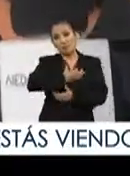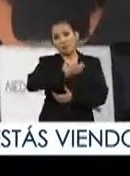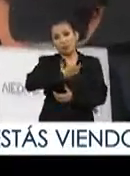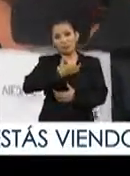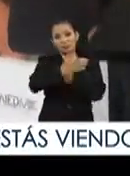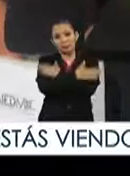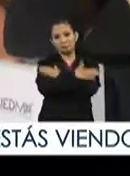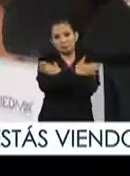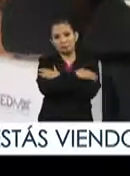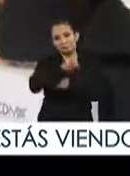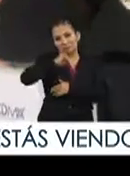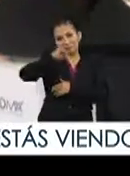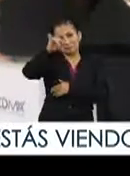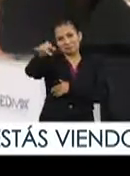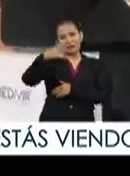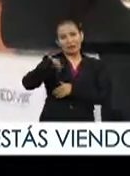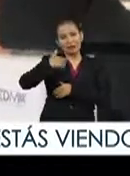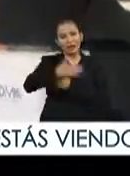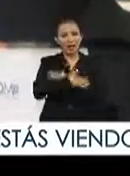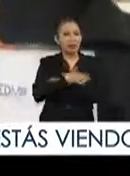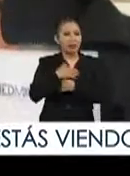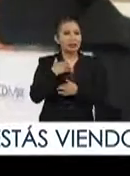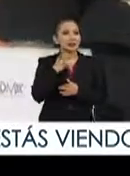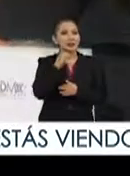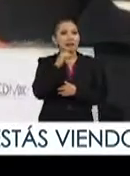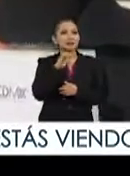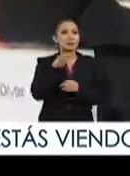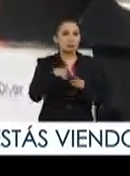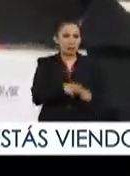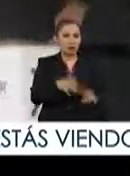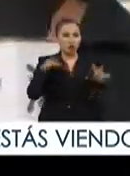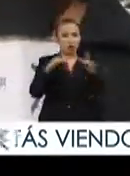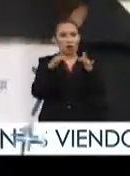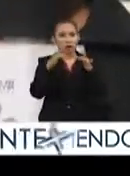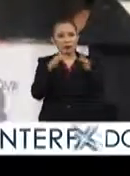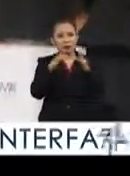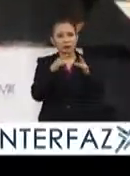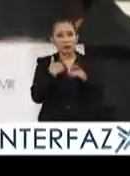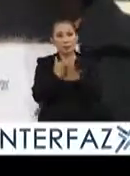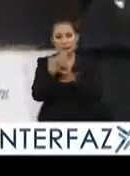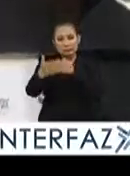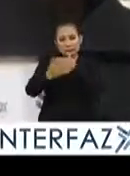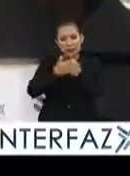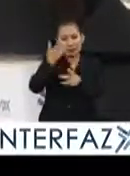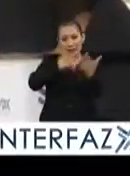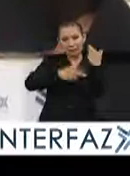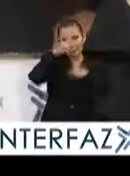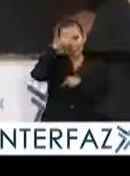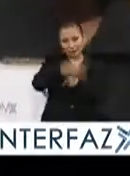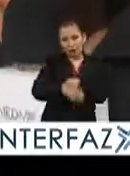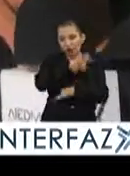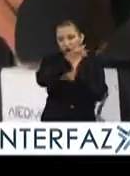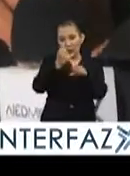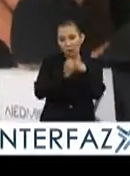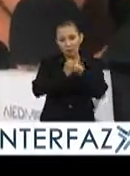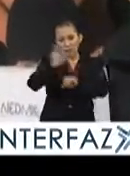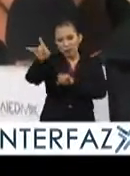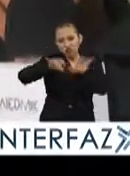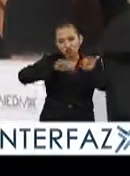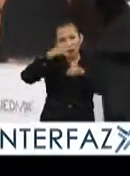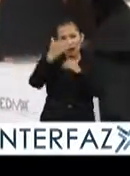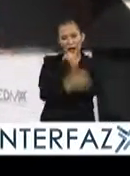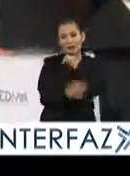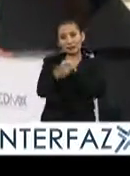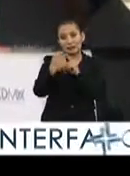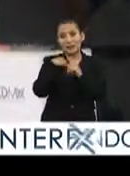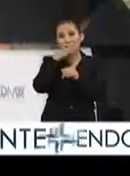un abrazo a la distancia, te mando un abrazo y entonces seguimos en contacto y estamos muy cerca de regresar a México ya con toda la información del cierre